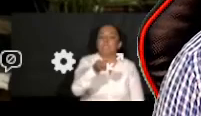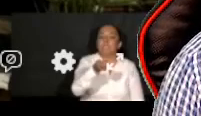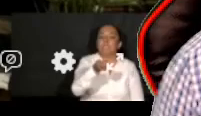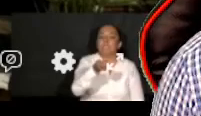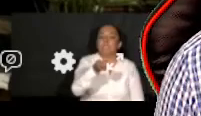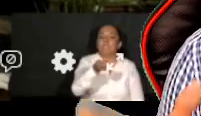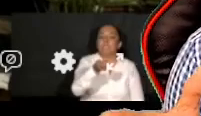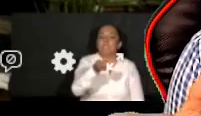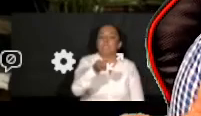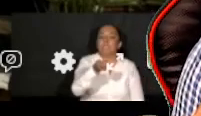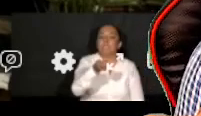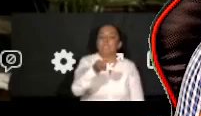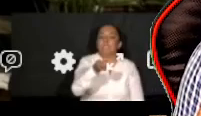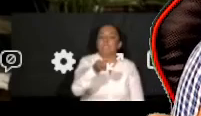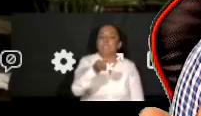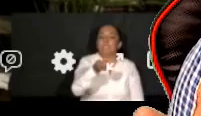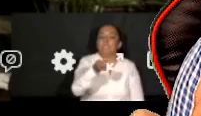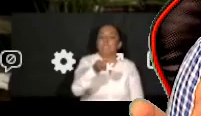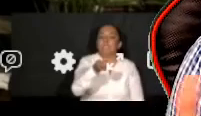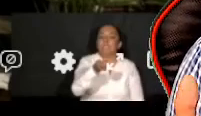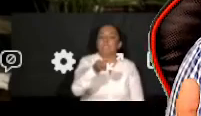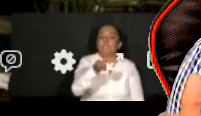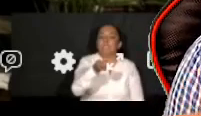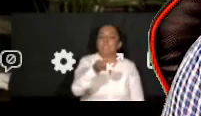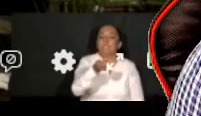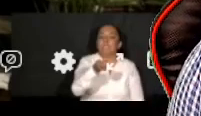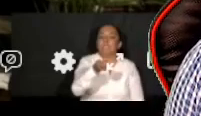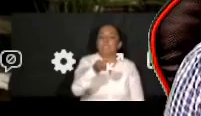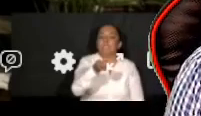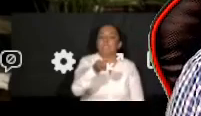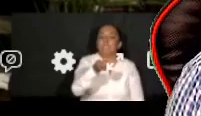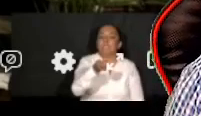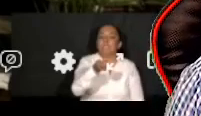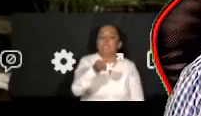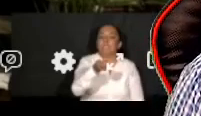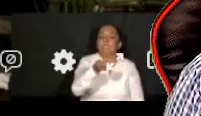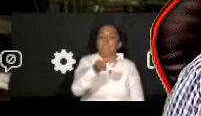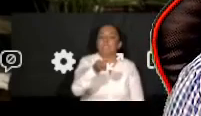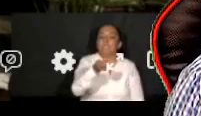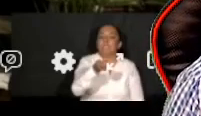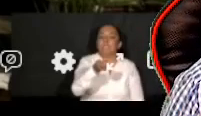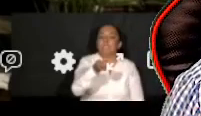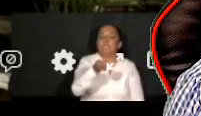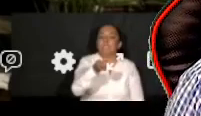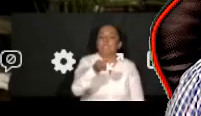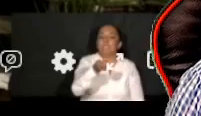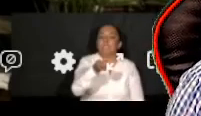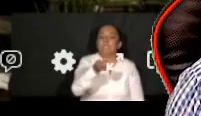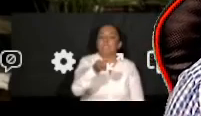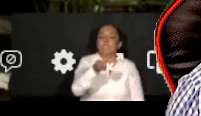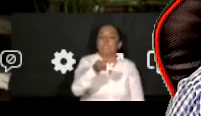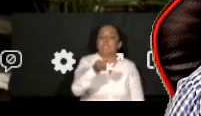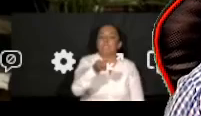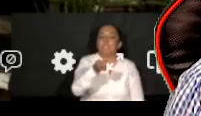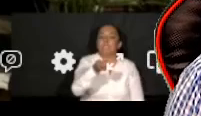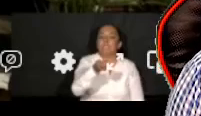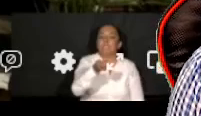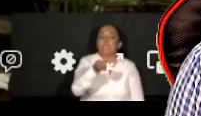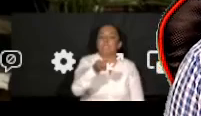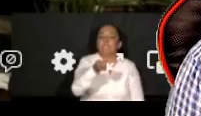decisión, pero que queda sentado que horas antes estos dos personajes estuvieron con el mismo presidente del Tribunal